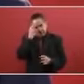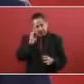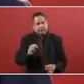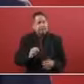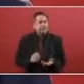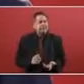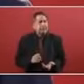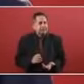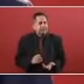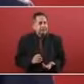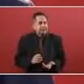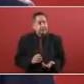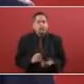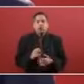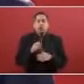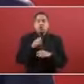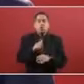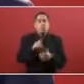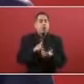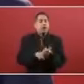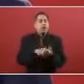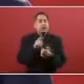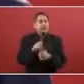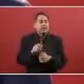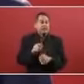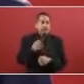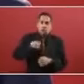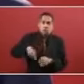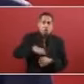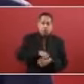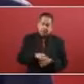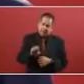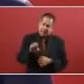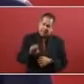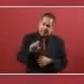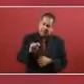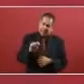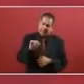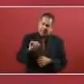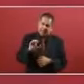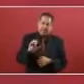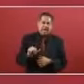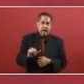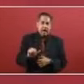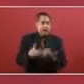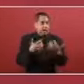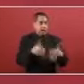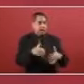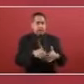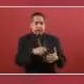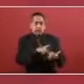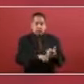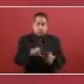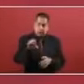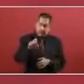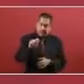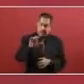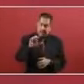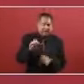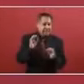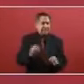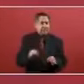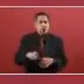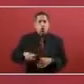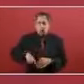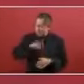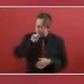Tiene que ver con la dimensión ética de empresas y de gobierno. No es un